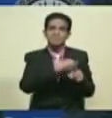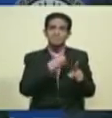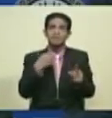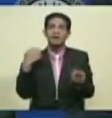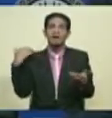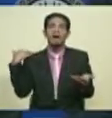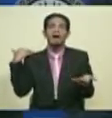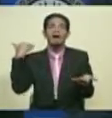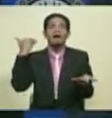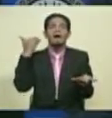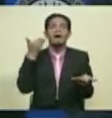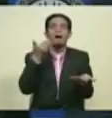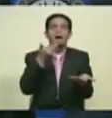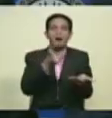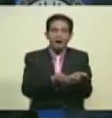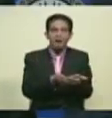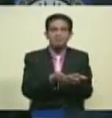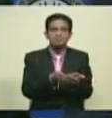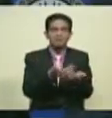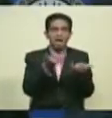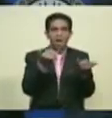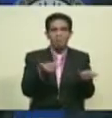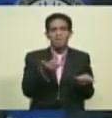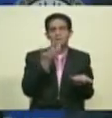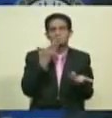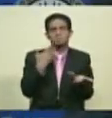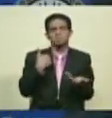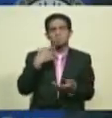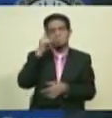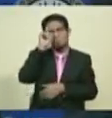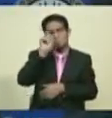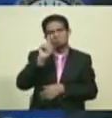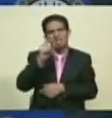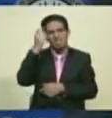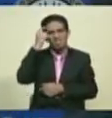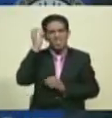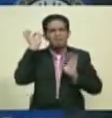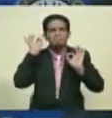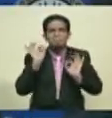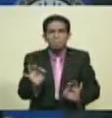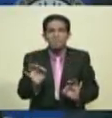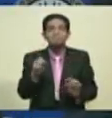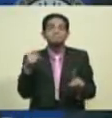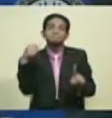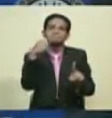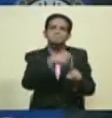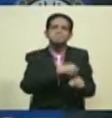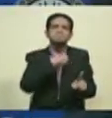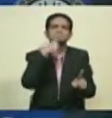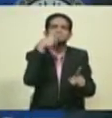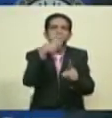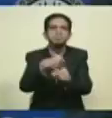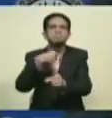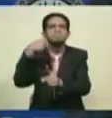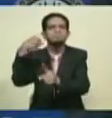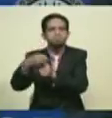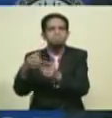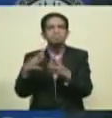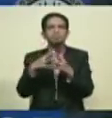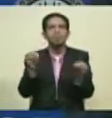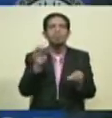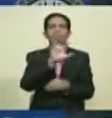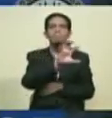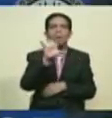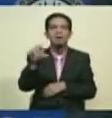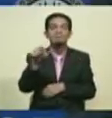día, pero después de ese día, no sé si exactamente me consiguen la fecha, la presión a todos los países de nuestra América, y